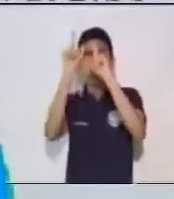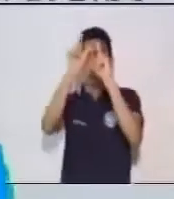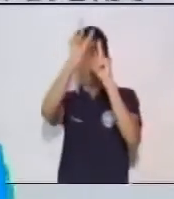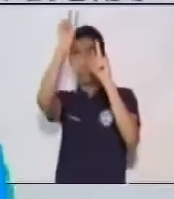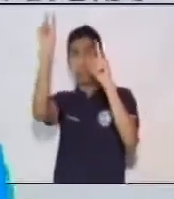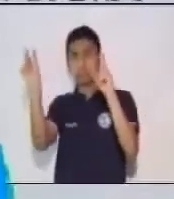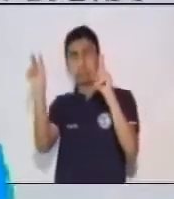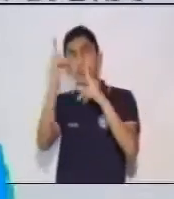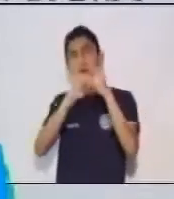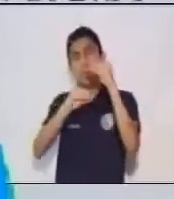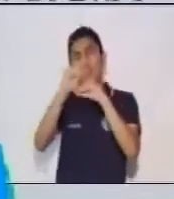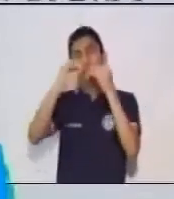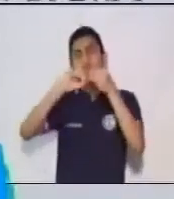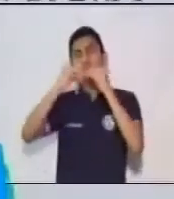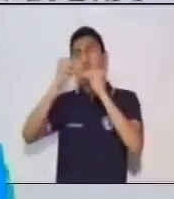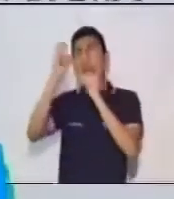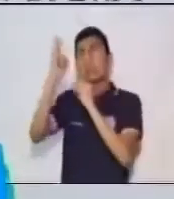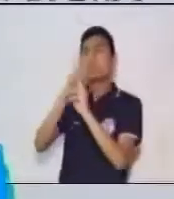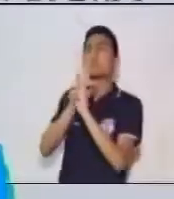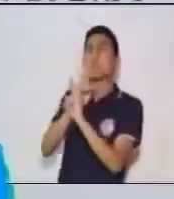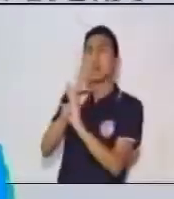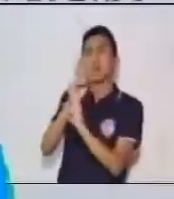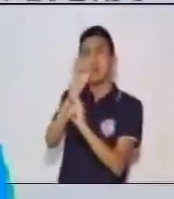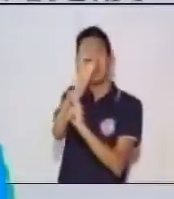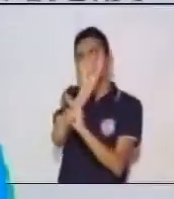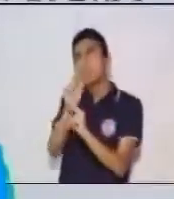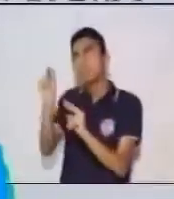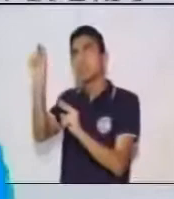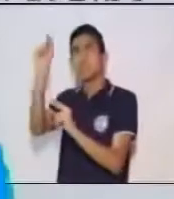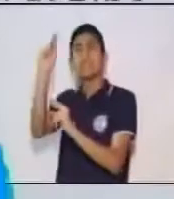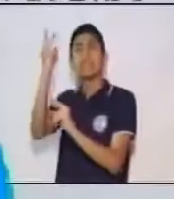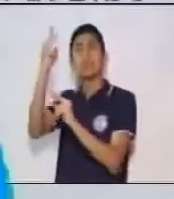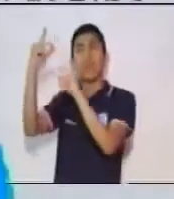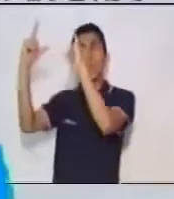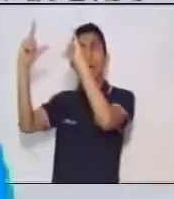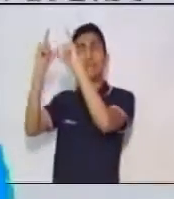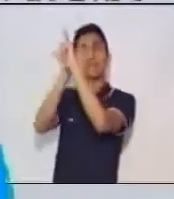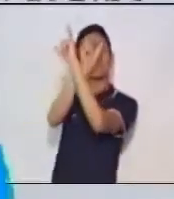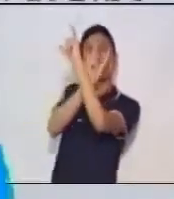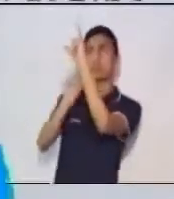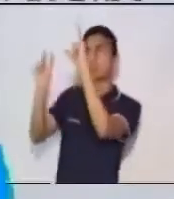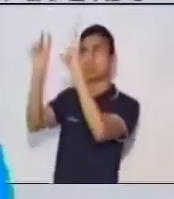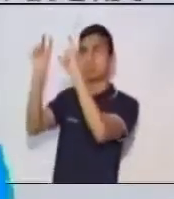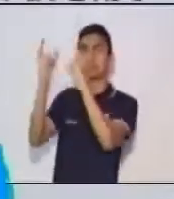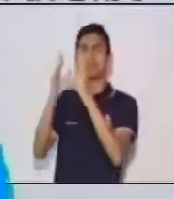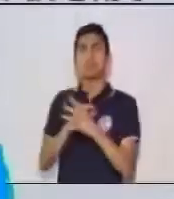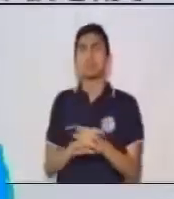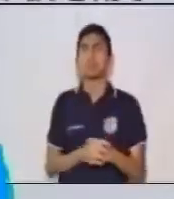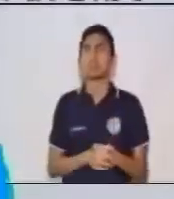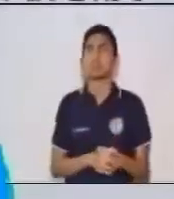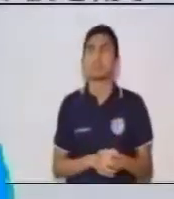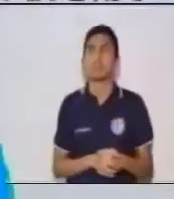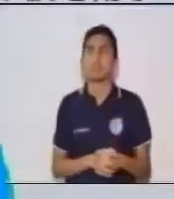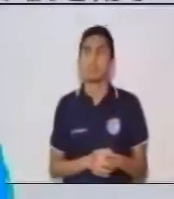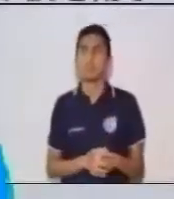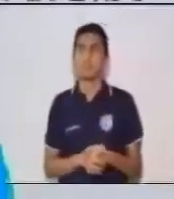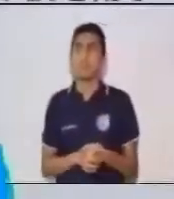signos y ese resultado es el que colocas en el segundo paréntesis. Más por más da